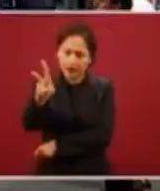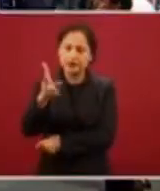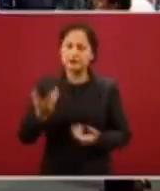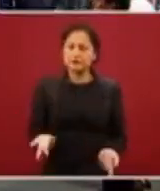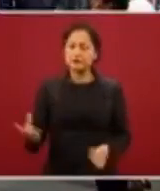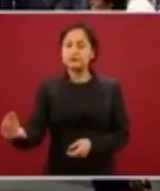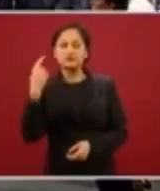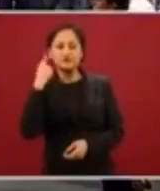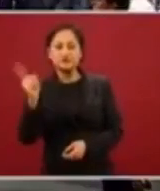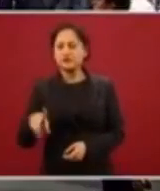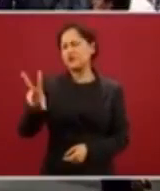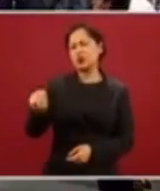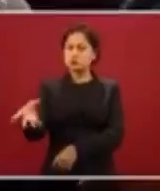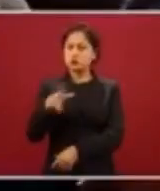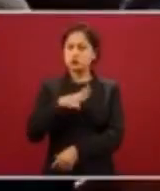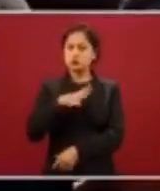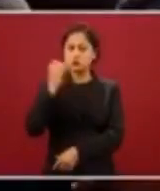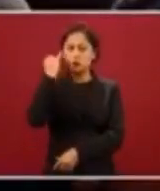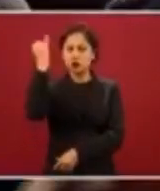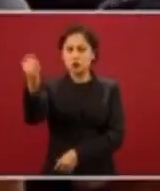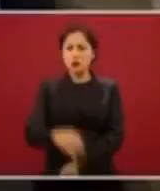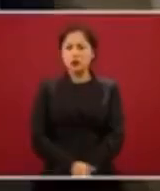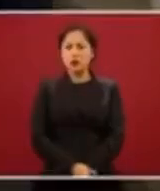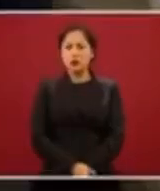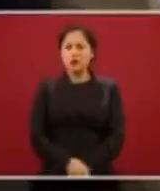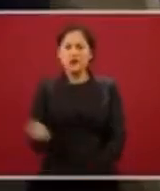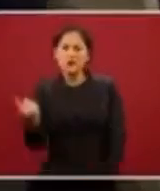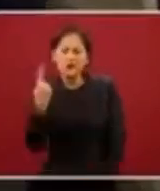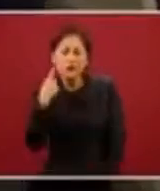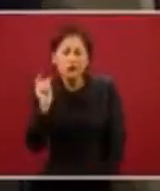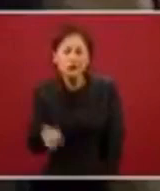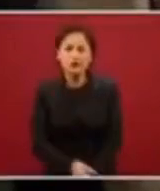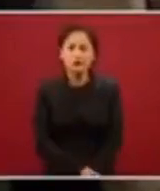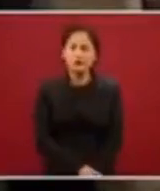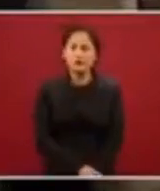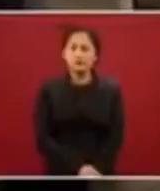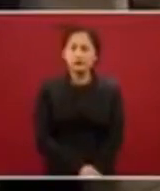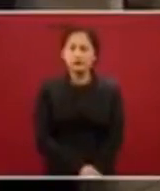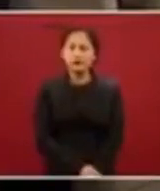No vi el video. No. ¿Sobre la qué?